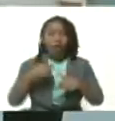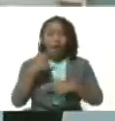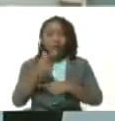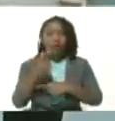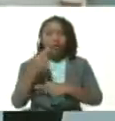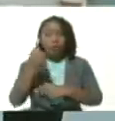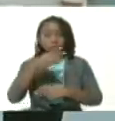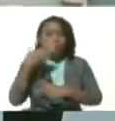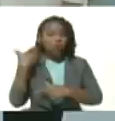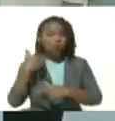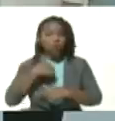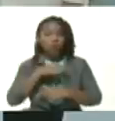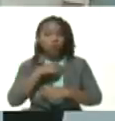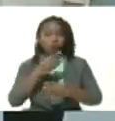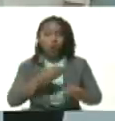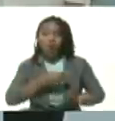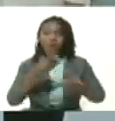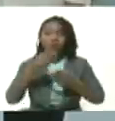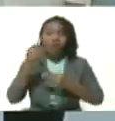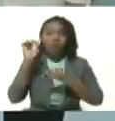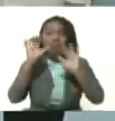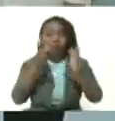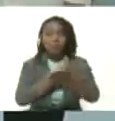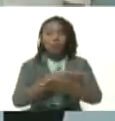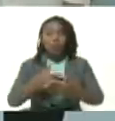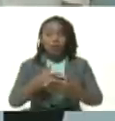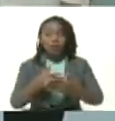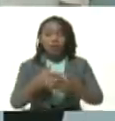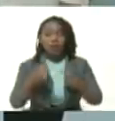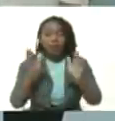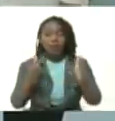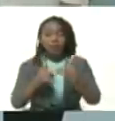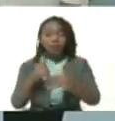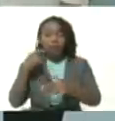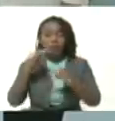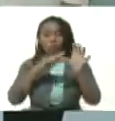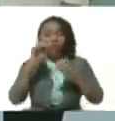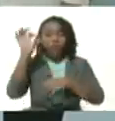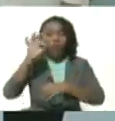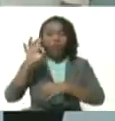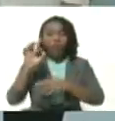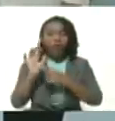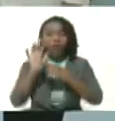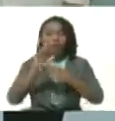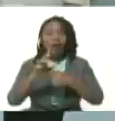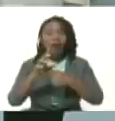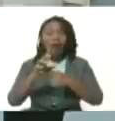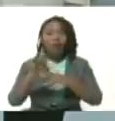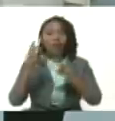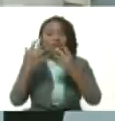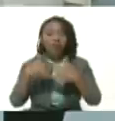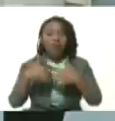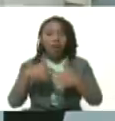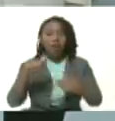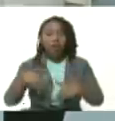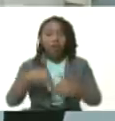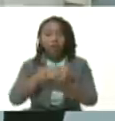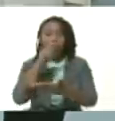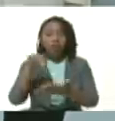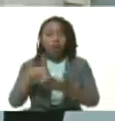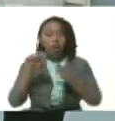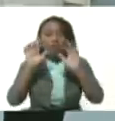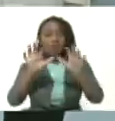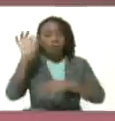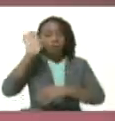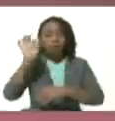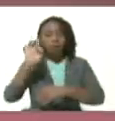con orgullo que estamos distribuyendo 10 millones de unidades, de las cuales el 90% representan fabricación nacional y solamente 10%